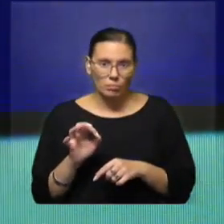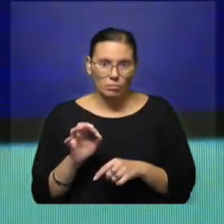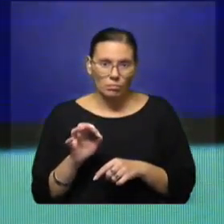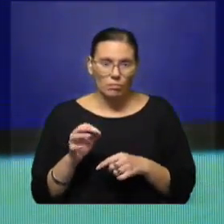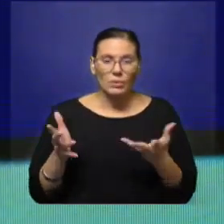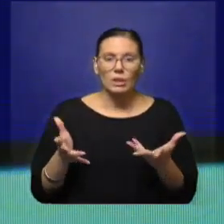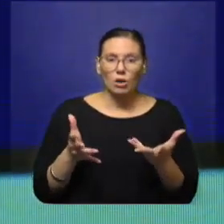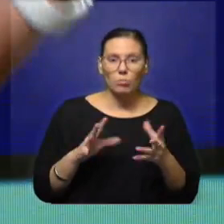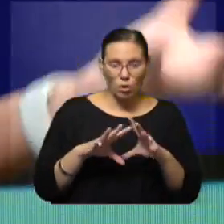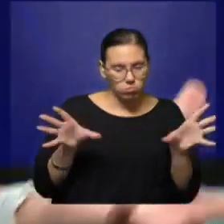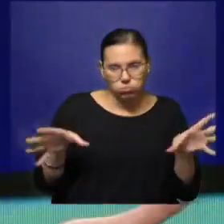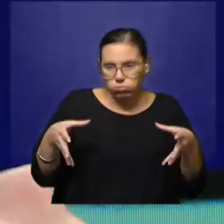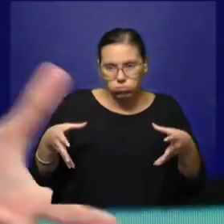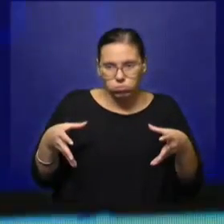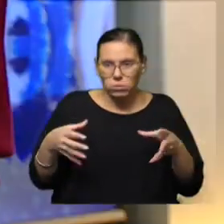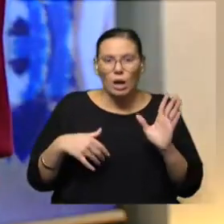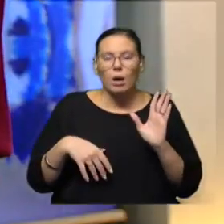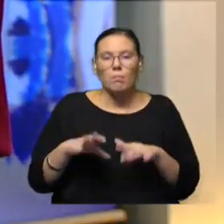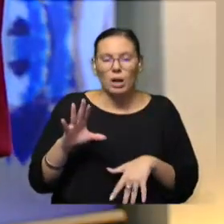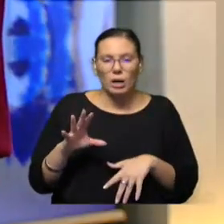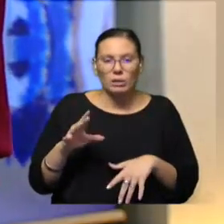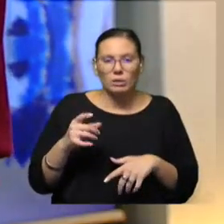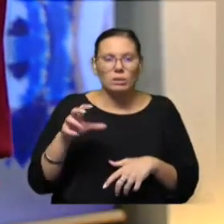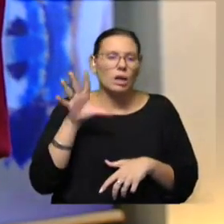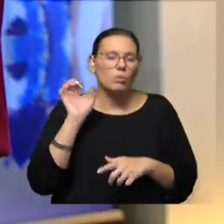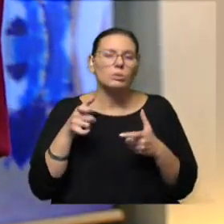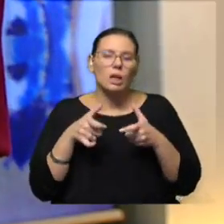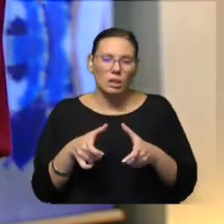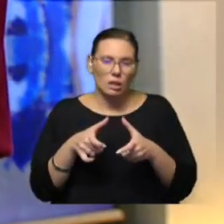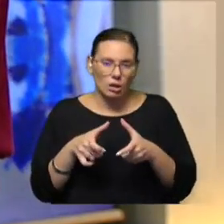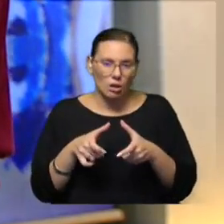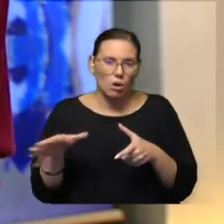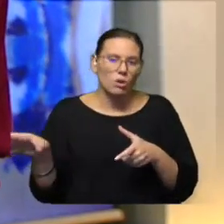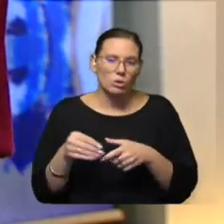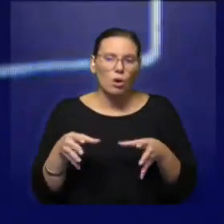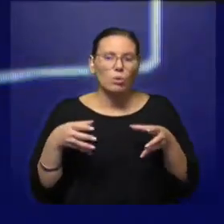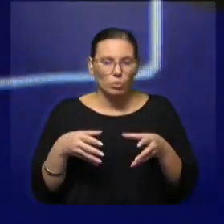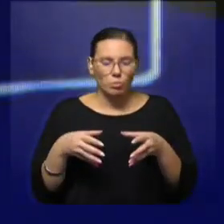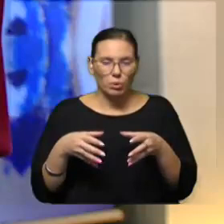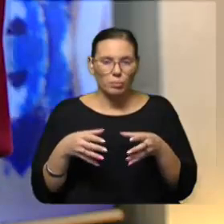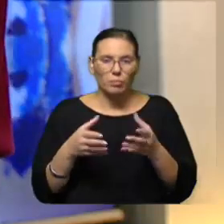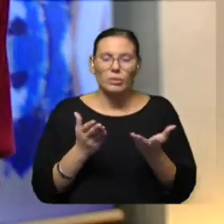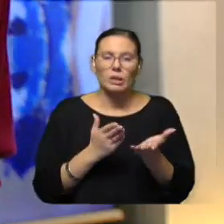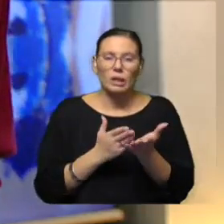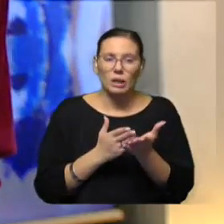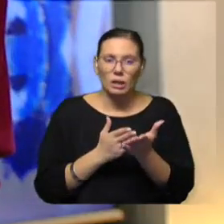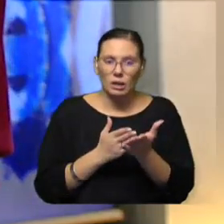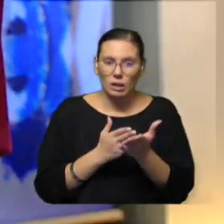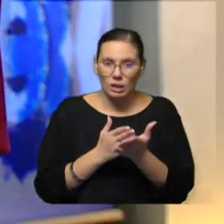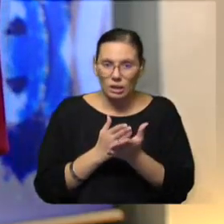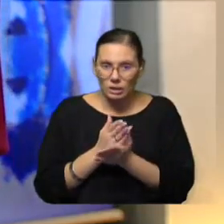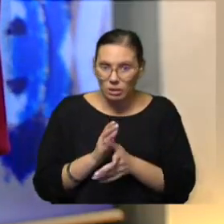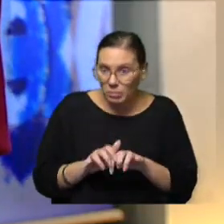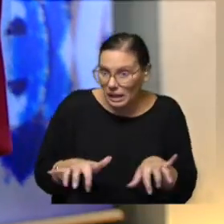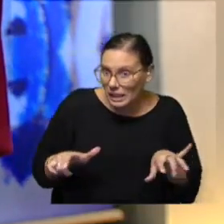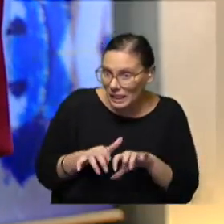Y bueno, es como formato así. Es más como lo que suena el disco con toda la banda y todo. ¿Y siempre vas a estar resguardada